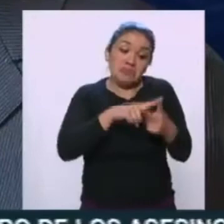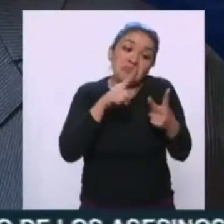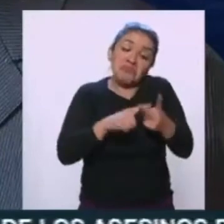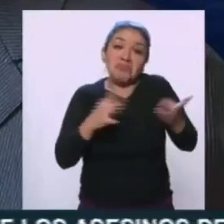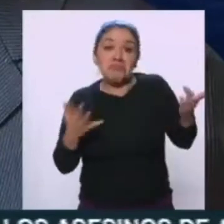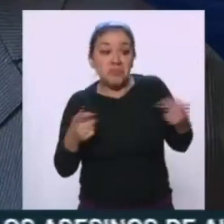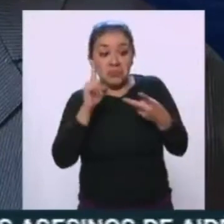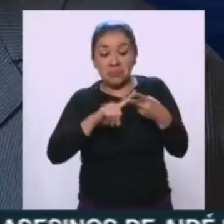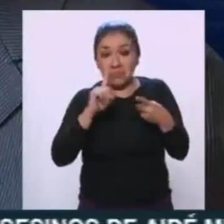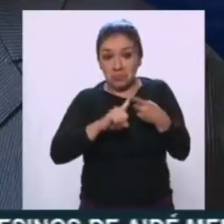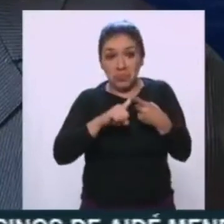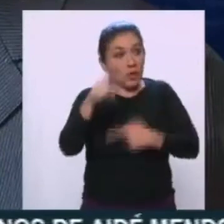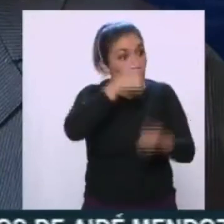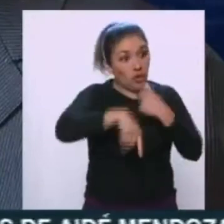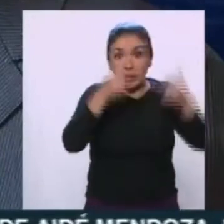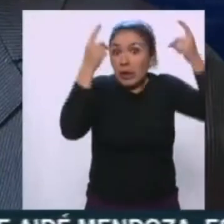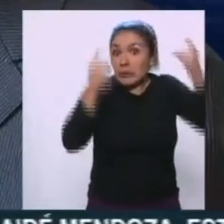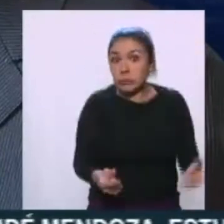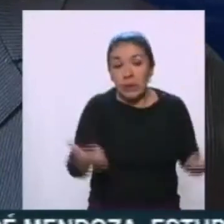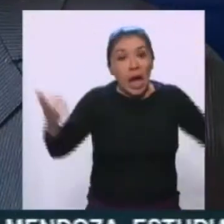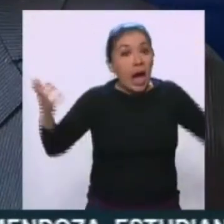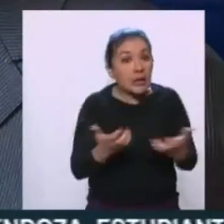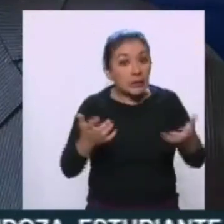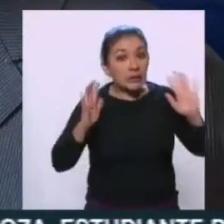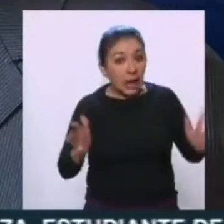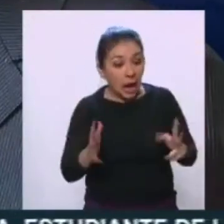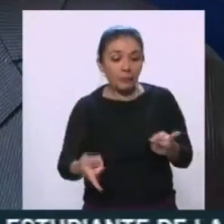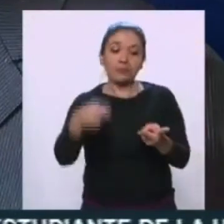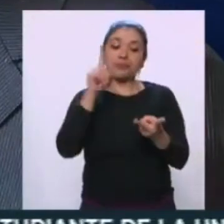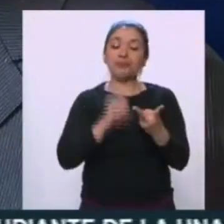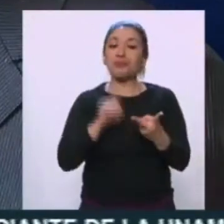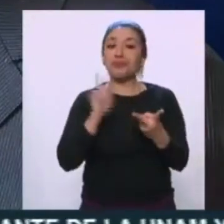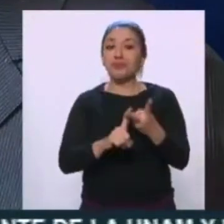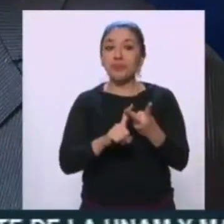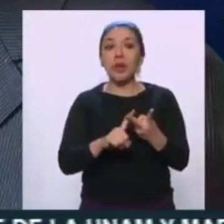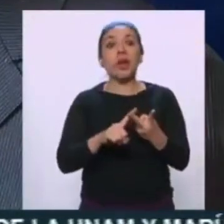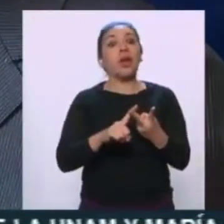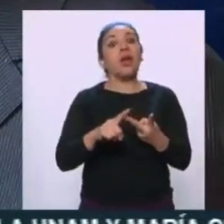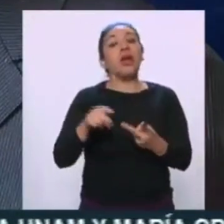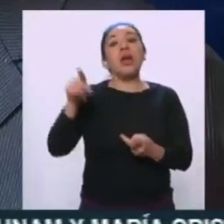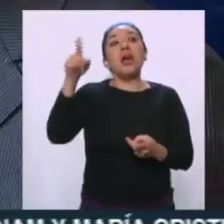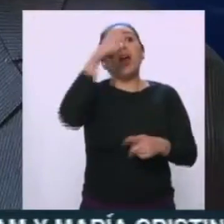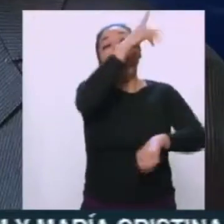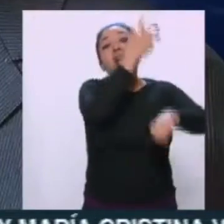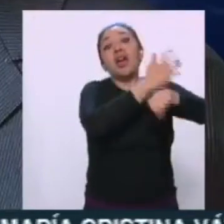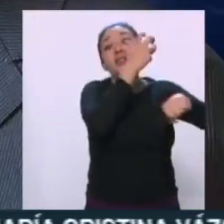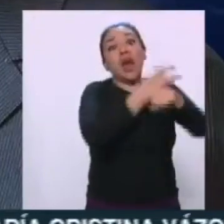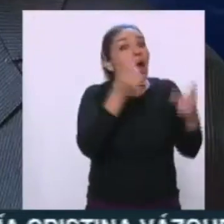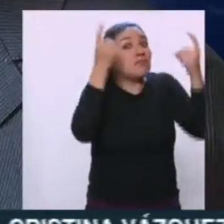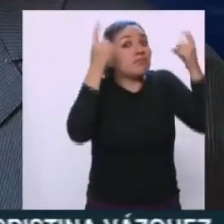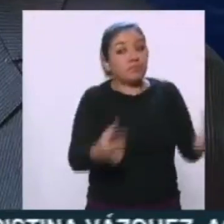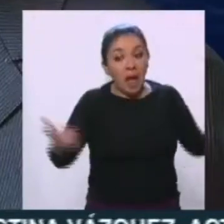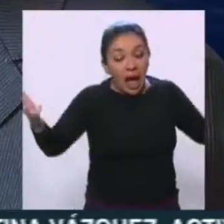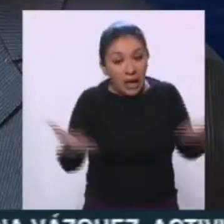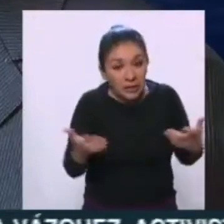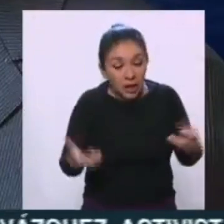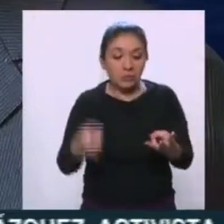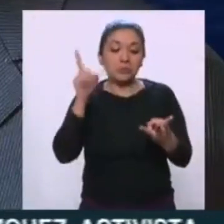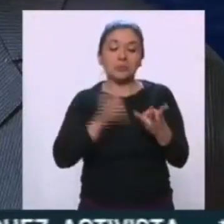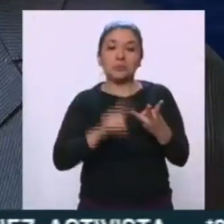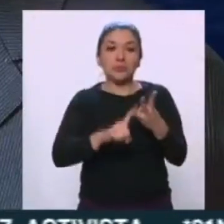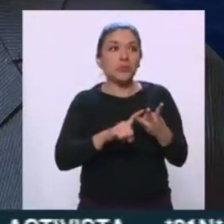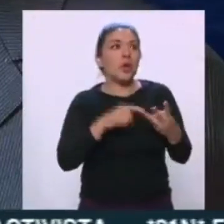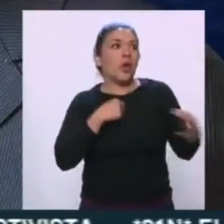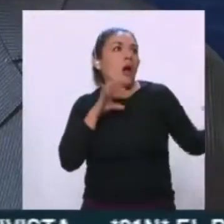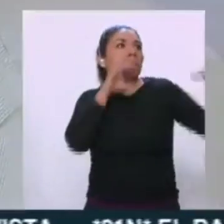posibilidades: una, que reaccionemos; otra, que reaccionen los gringos; y otra, que lo hagamos al